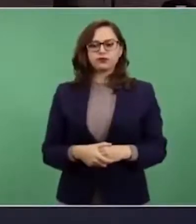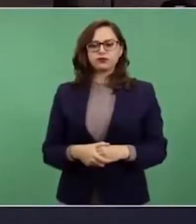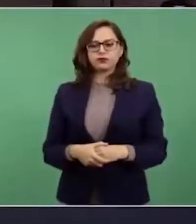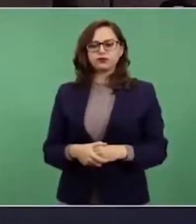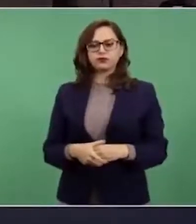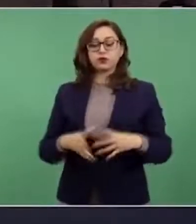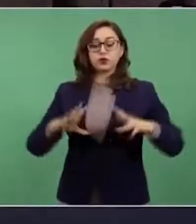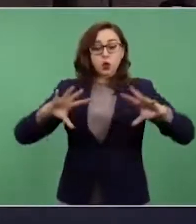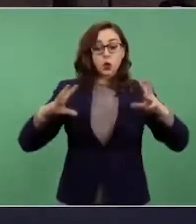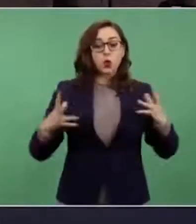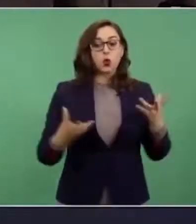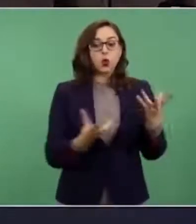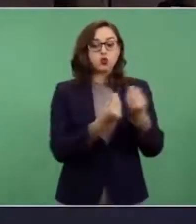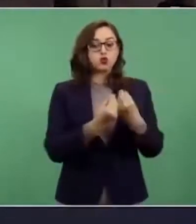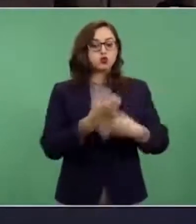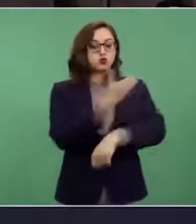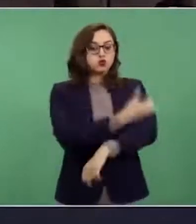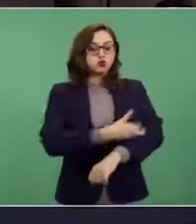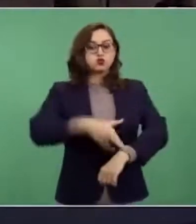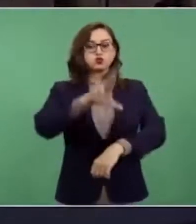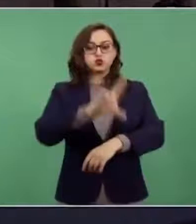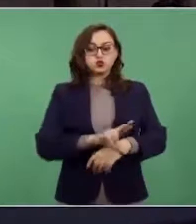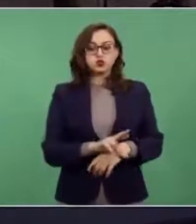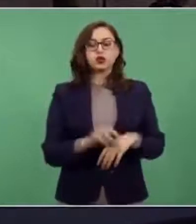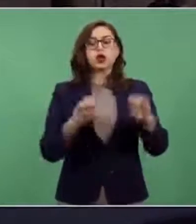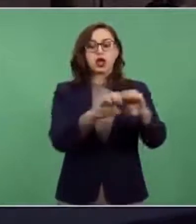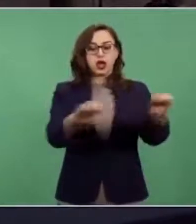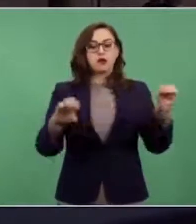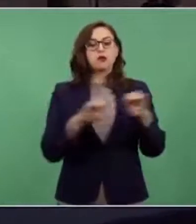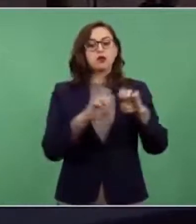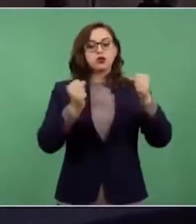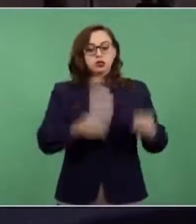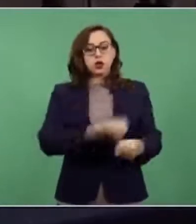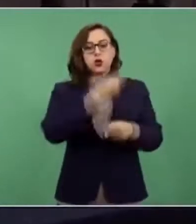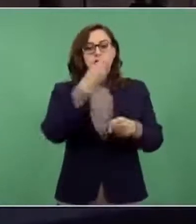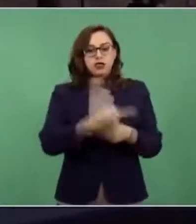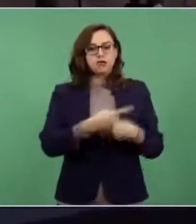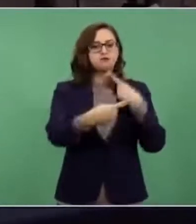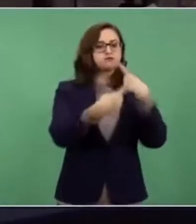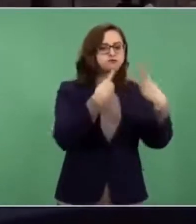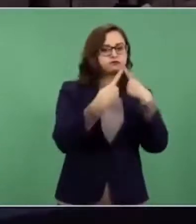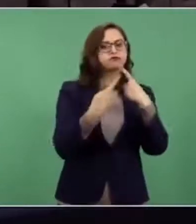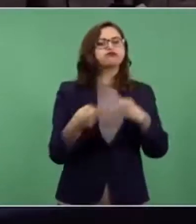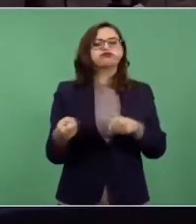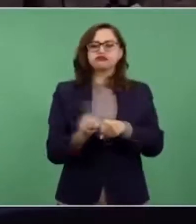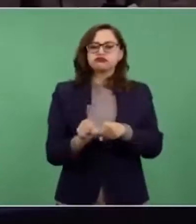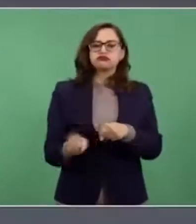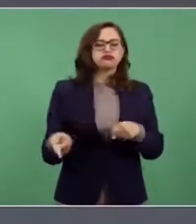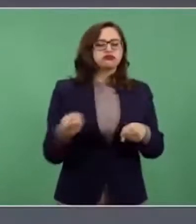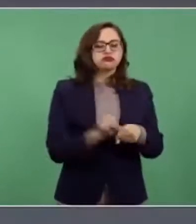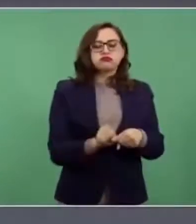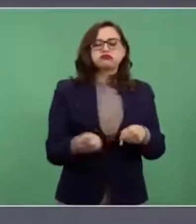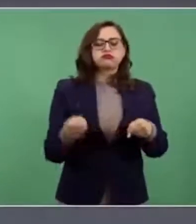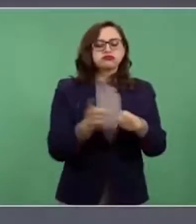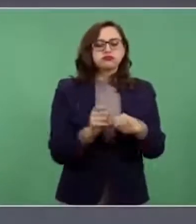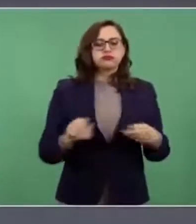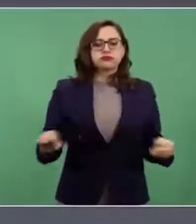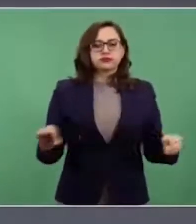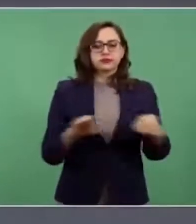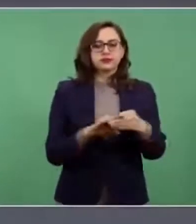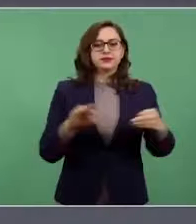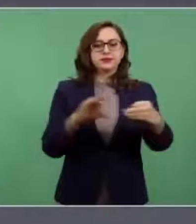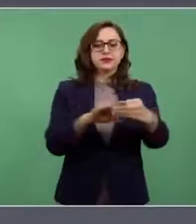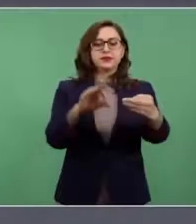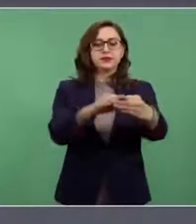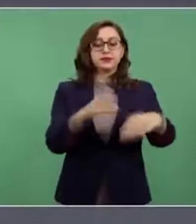coordinada en el Gabinete de Seguridad y hemos logrado reducir en 3